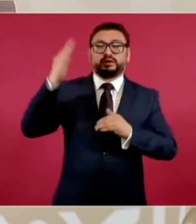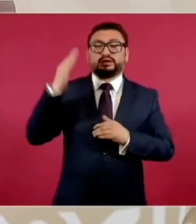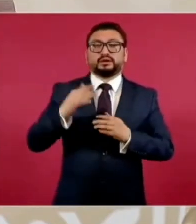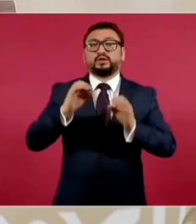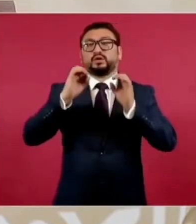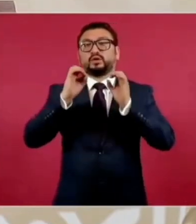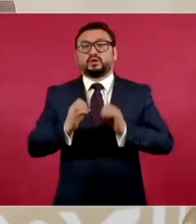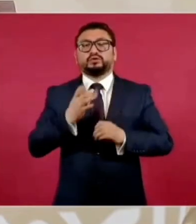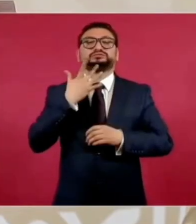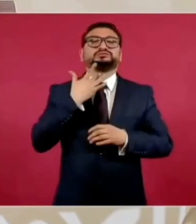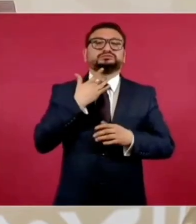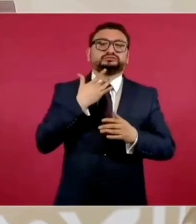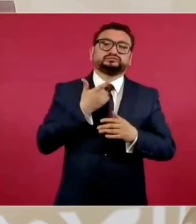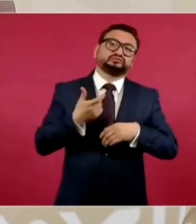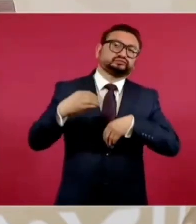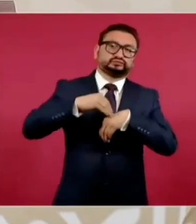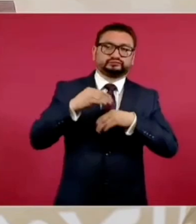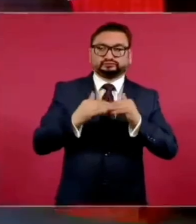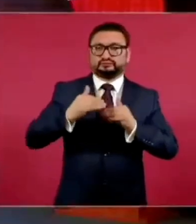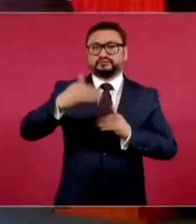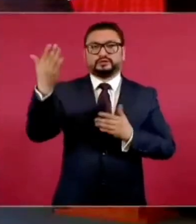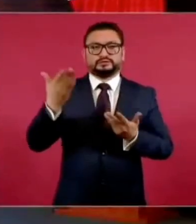el precio de las gasolinas.